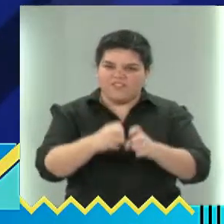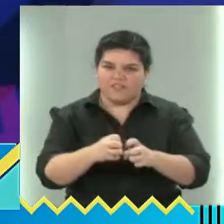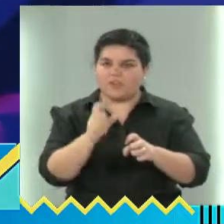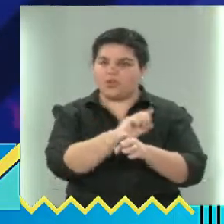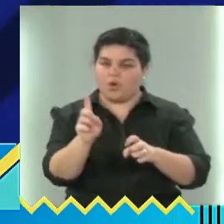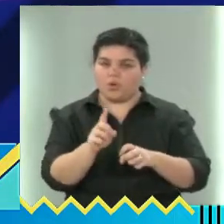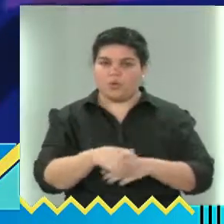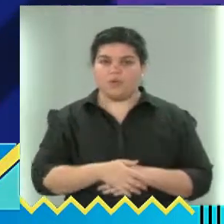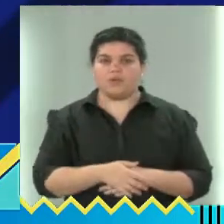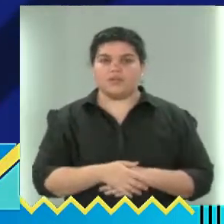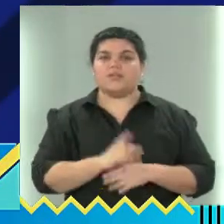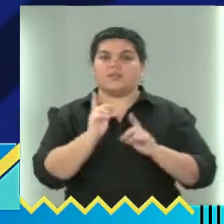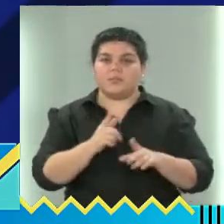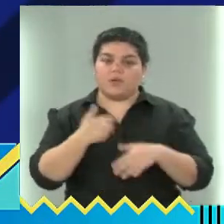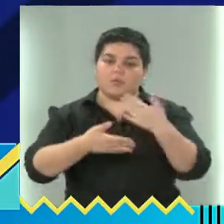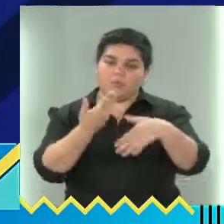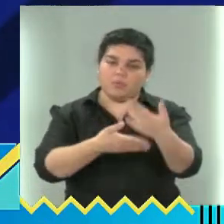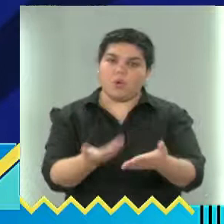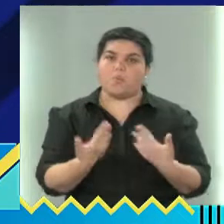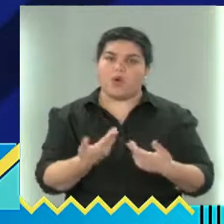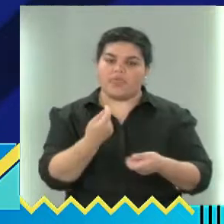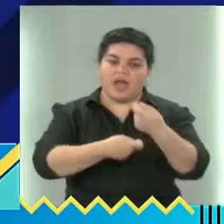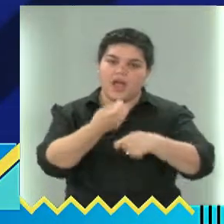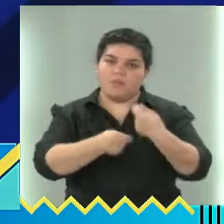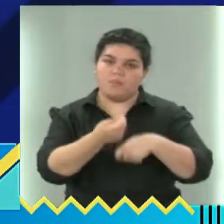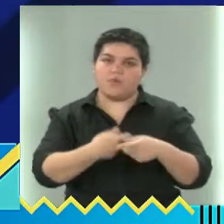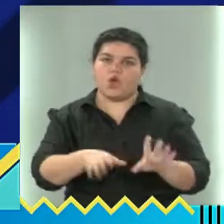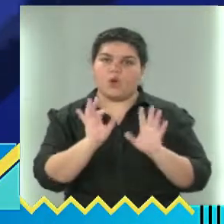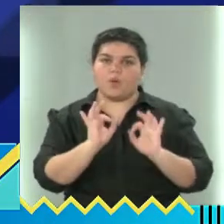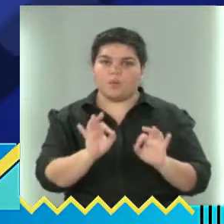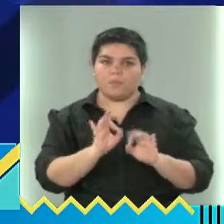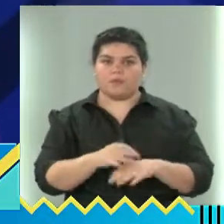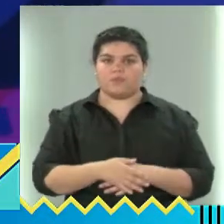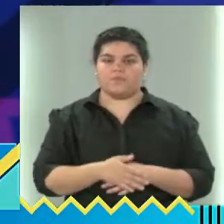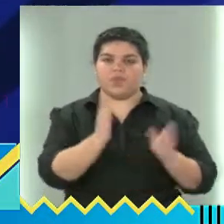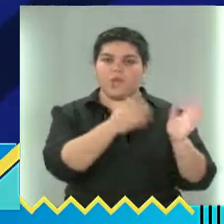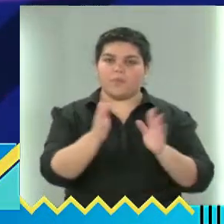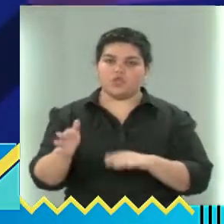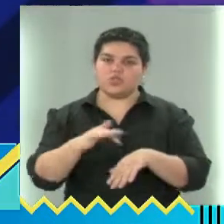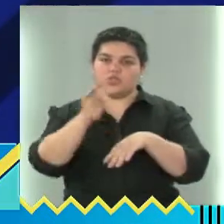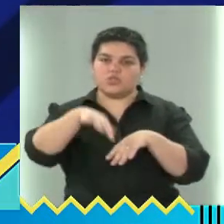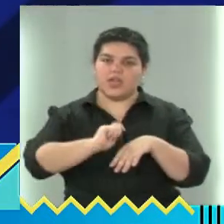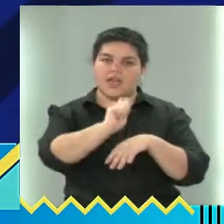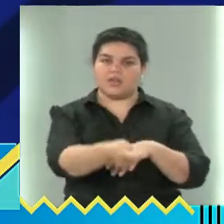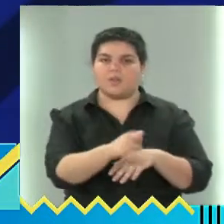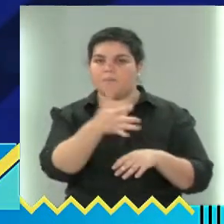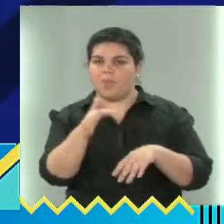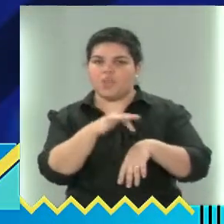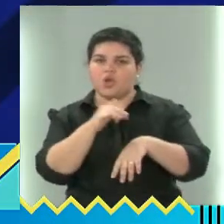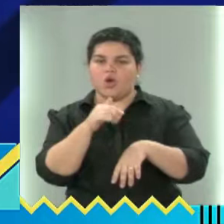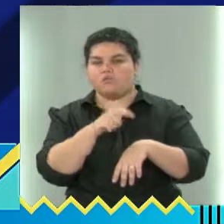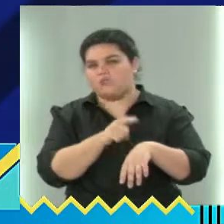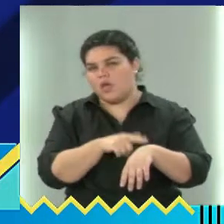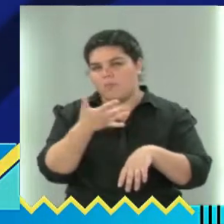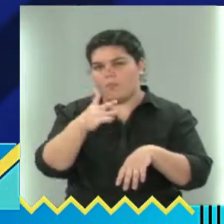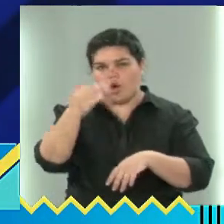para que se pueda desarrollar a cabo todas las transfusiones. El proceso de donación de sangre dura alrededor de 15